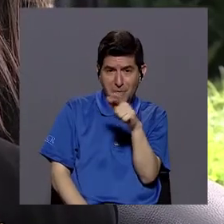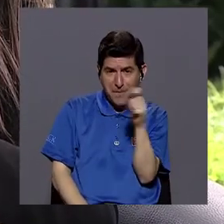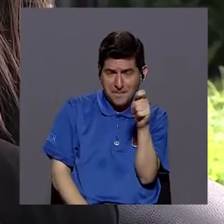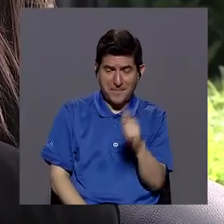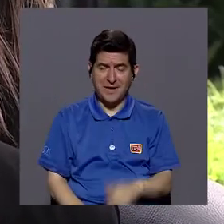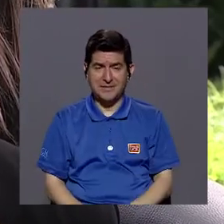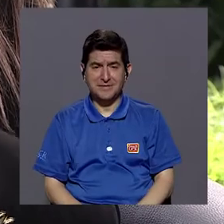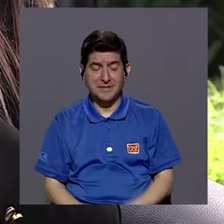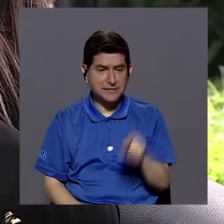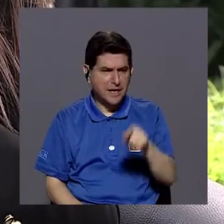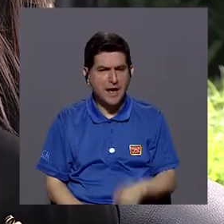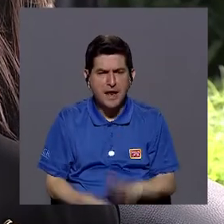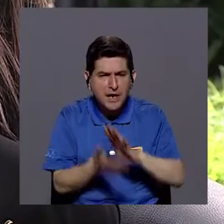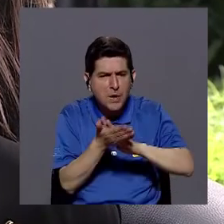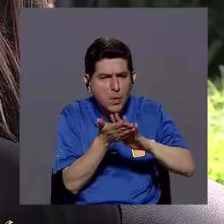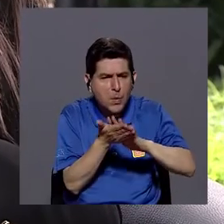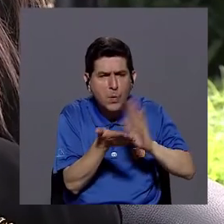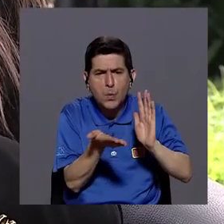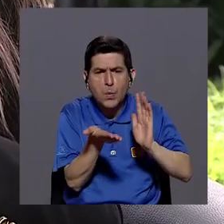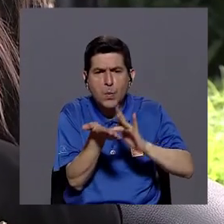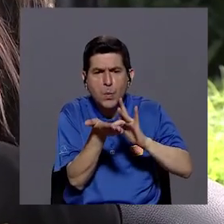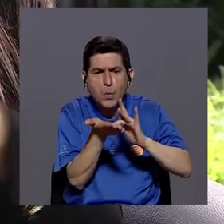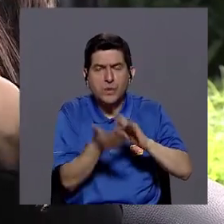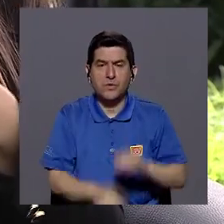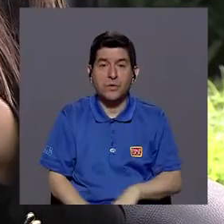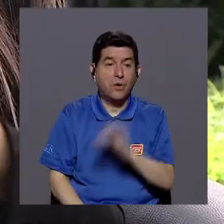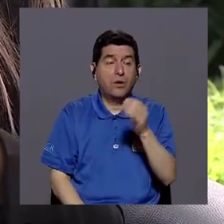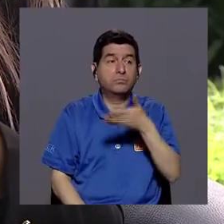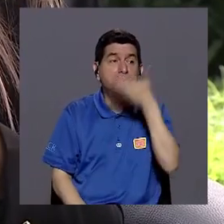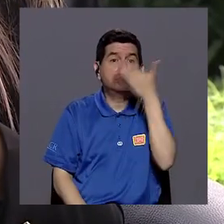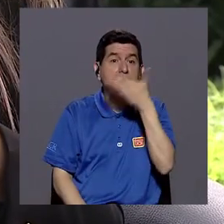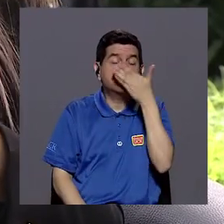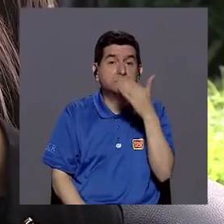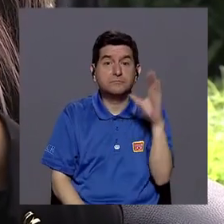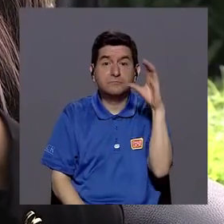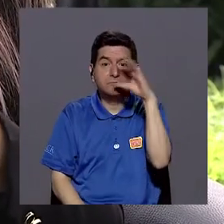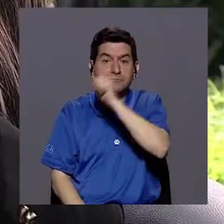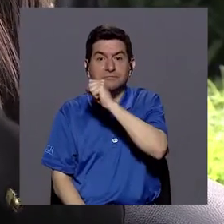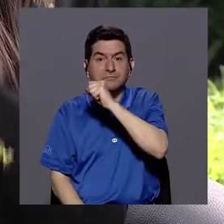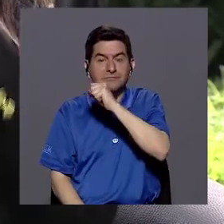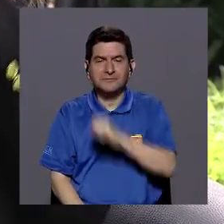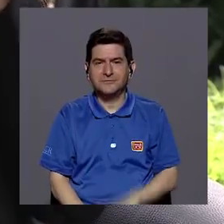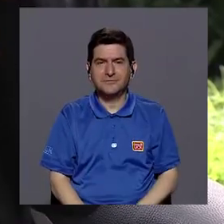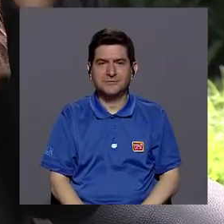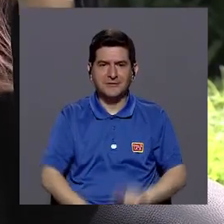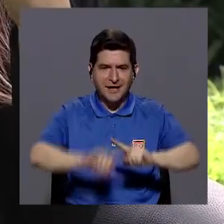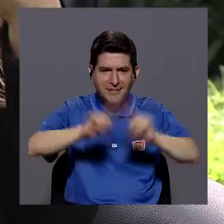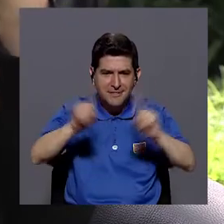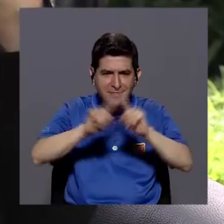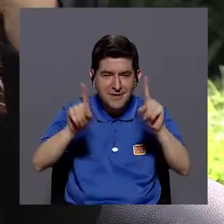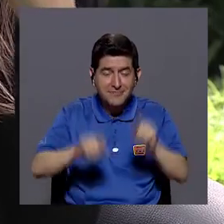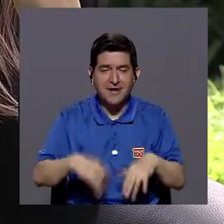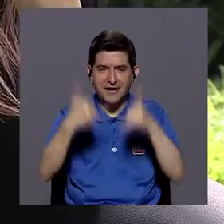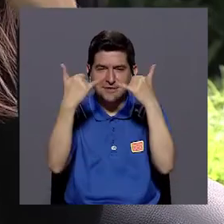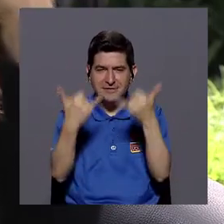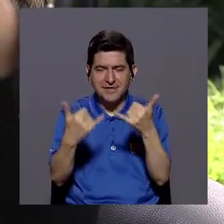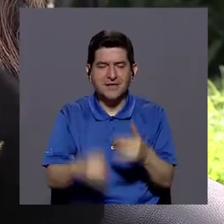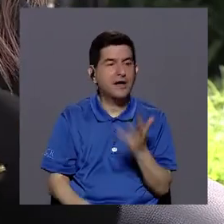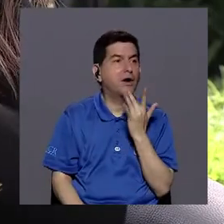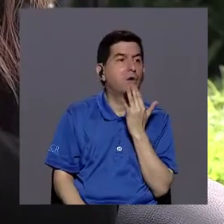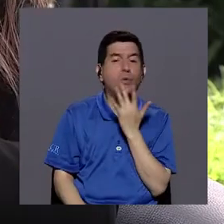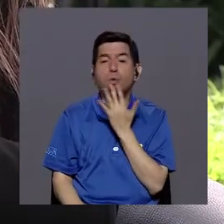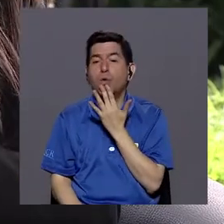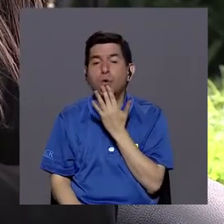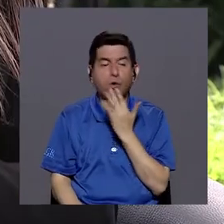¿no? El niño de meses explora texturas, reconoce olores, diferencia y va empezando a diferenciar por los